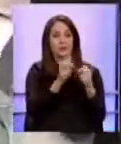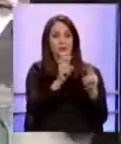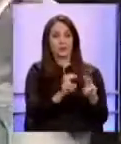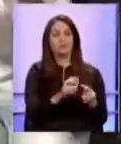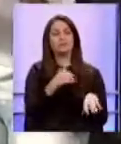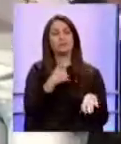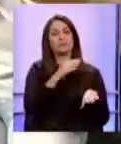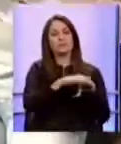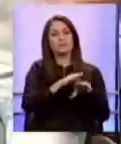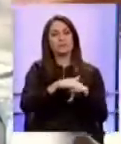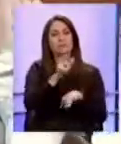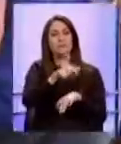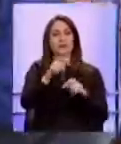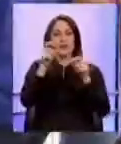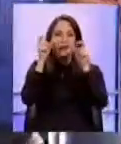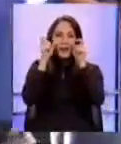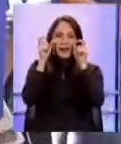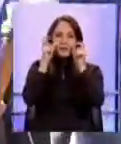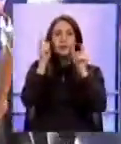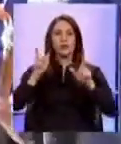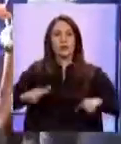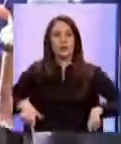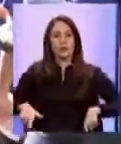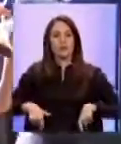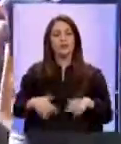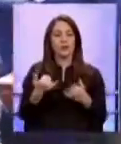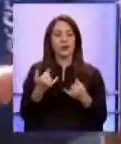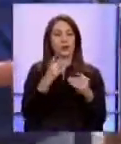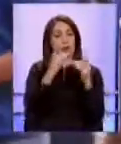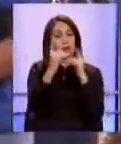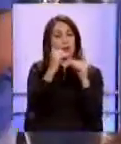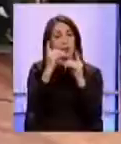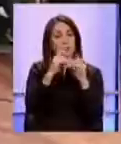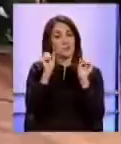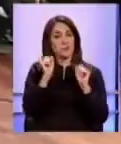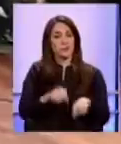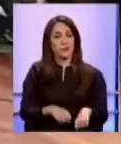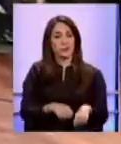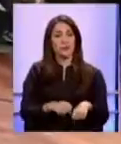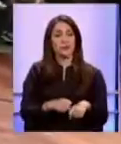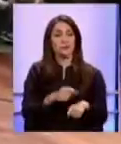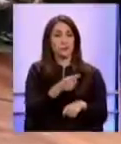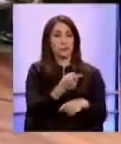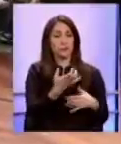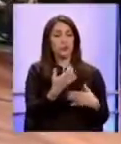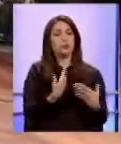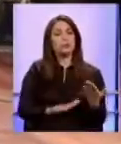invitan a los candidatos Guillermo Lasso y Lenín Moreno a un diálogo presidencial para conocer sus propuestas. Gracias.